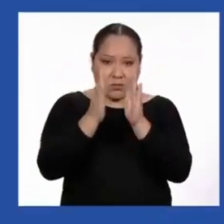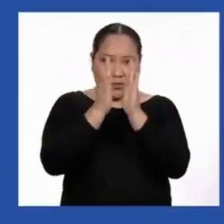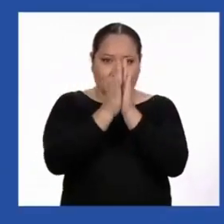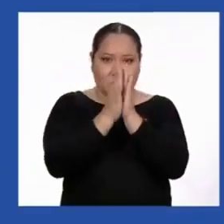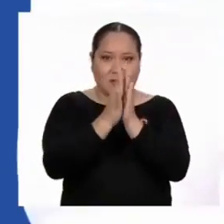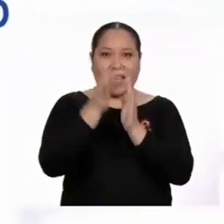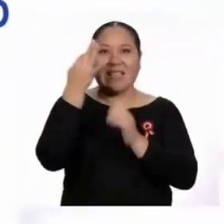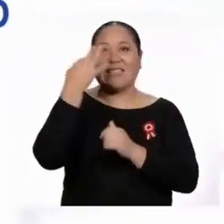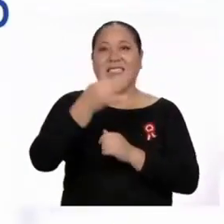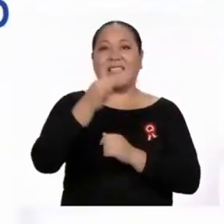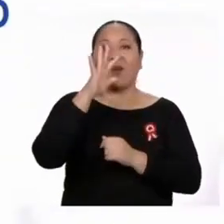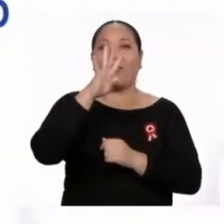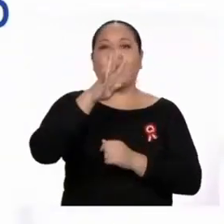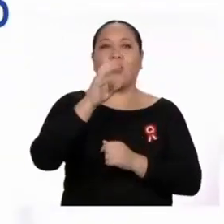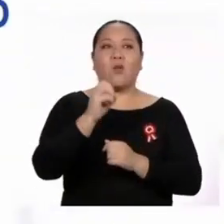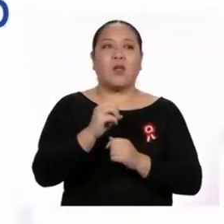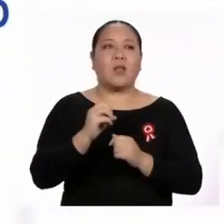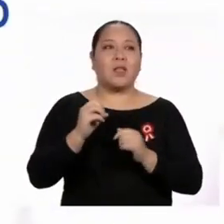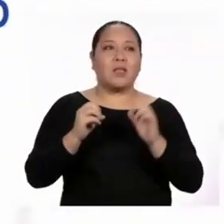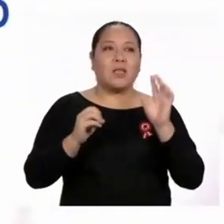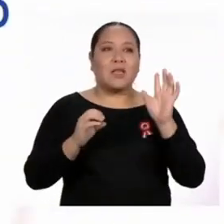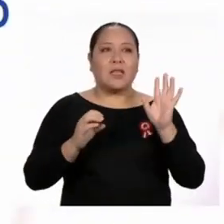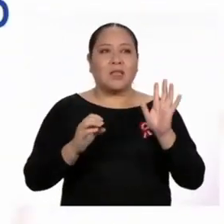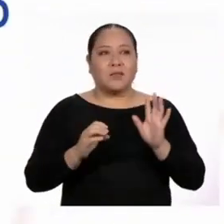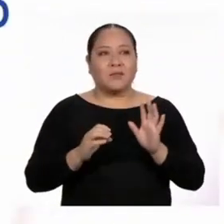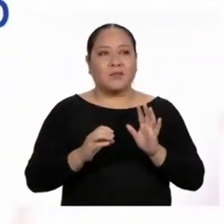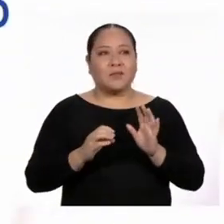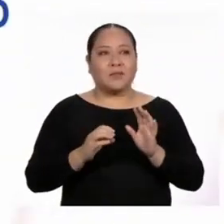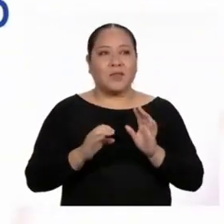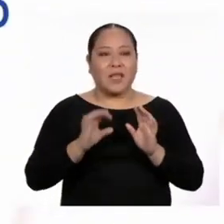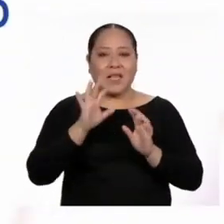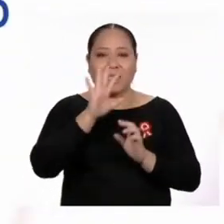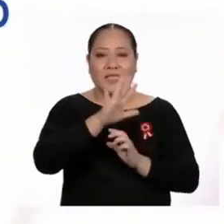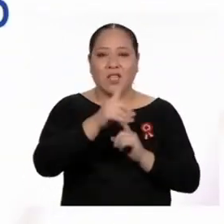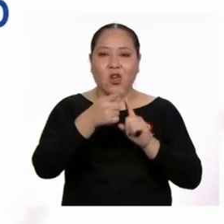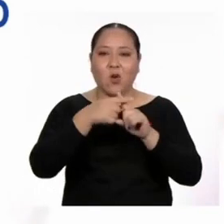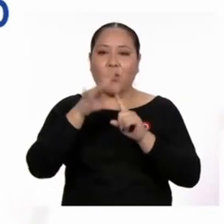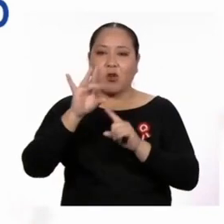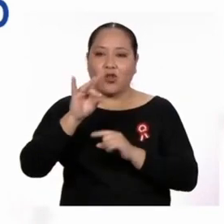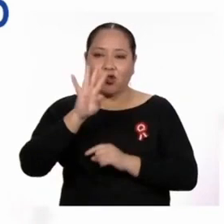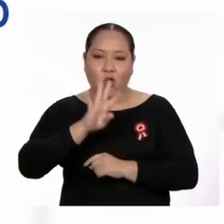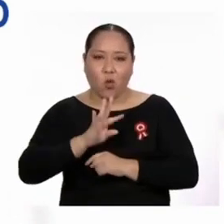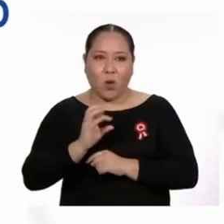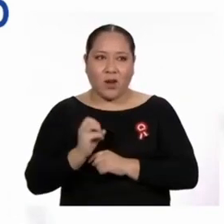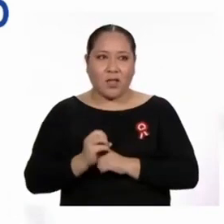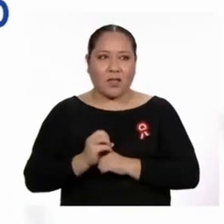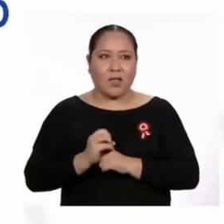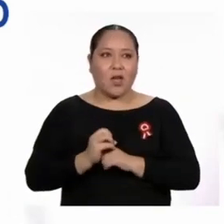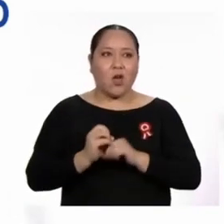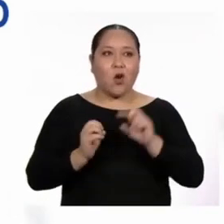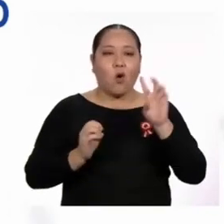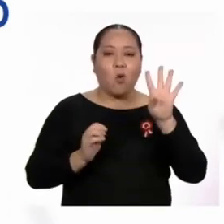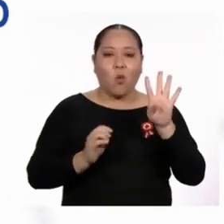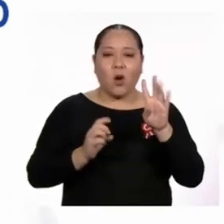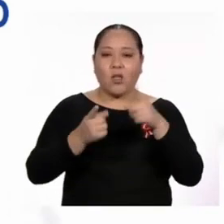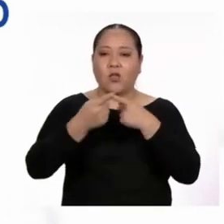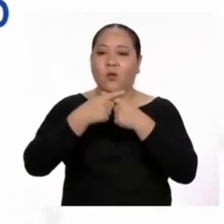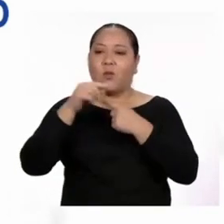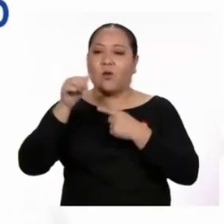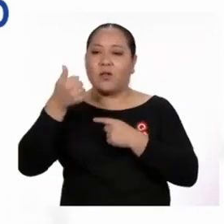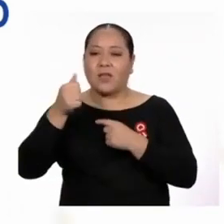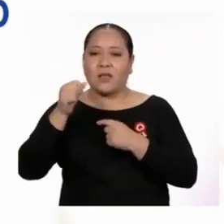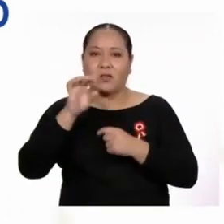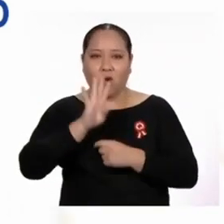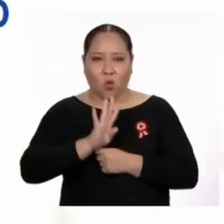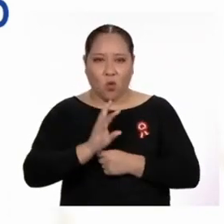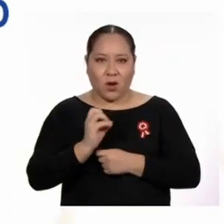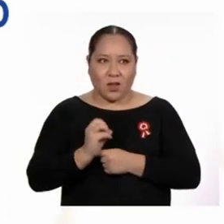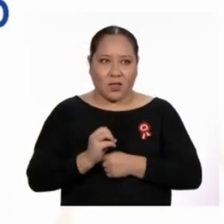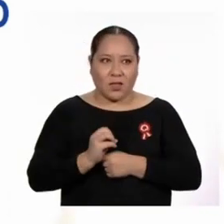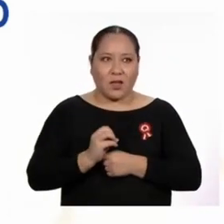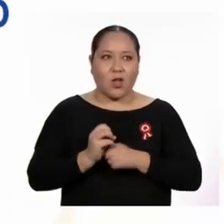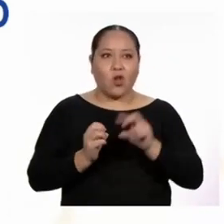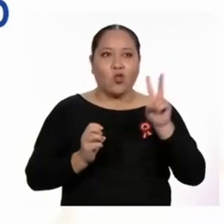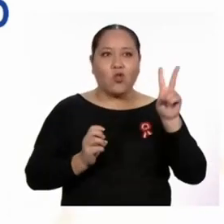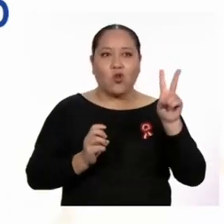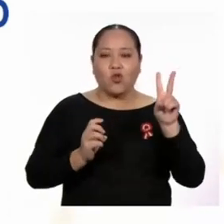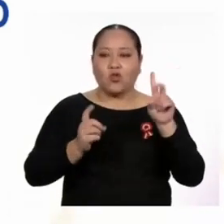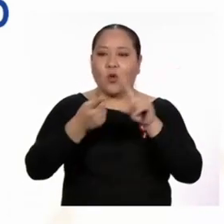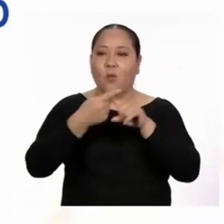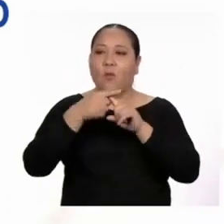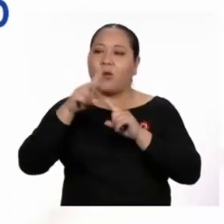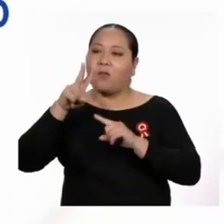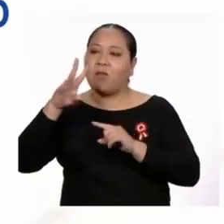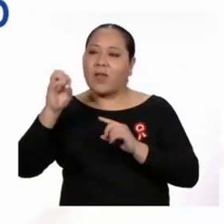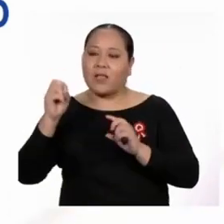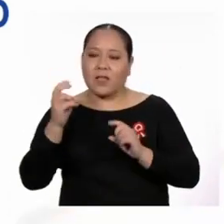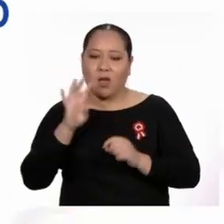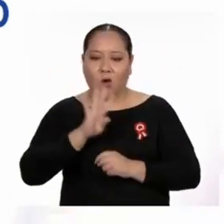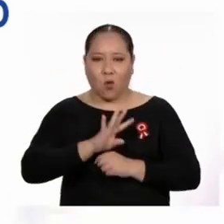40. 5 por 8 es 40. 4 por 10 es 40. 2 por 20 es